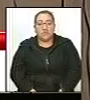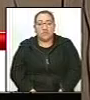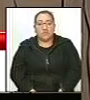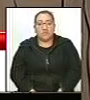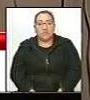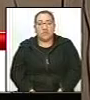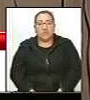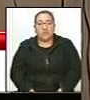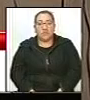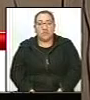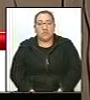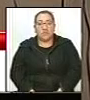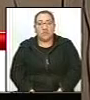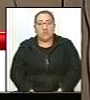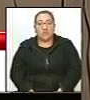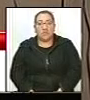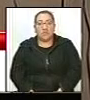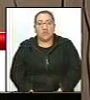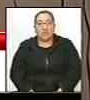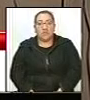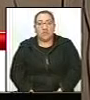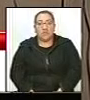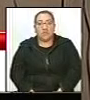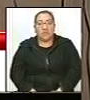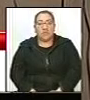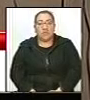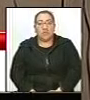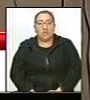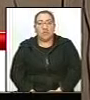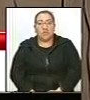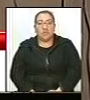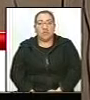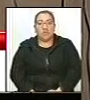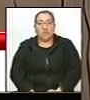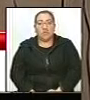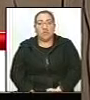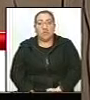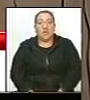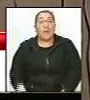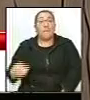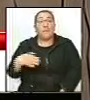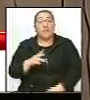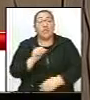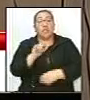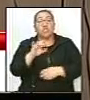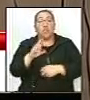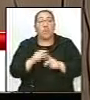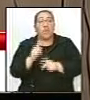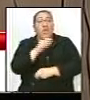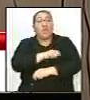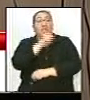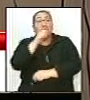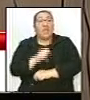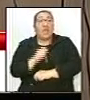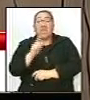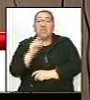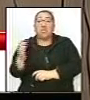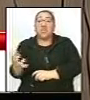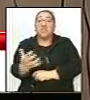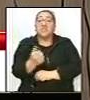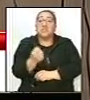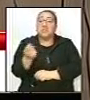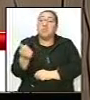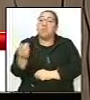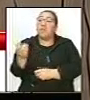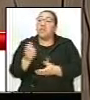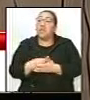parte de la industria, la pesca industrial del sur, y Tacna no recibe absolutamente un sol de canon pesquero.